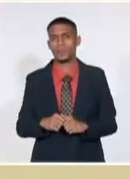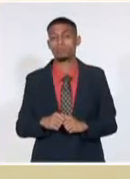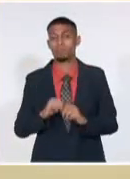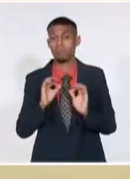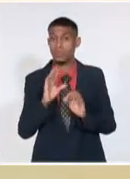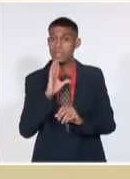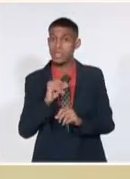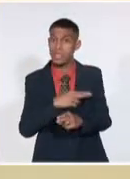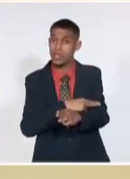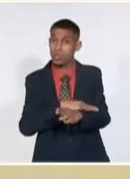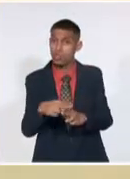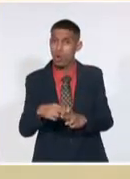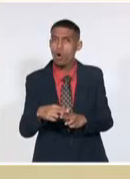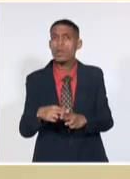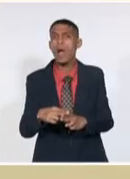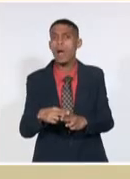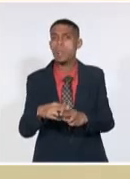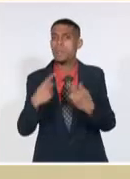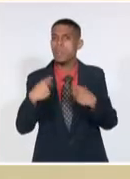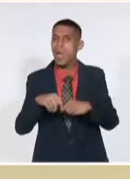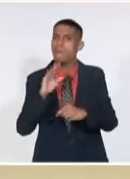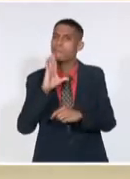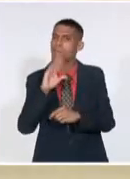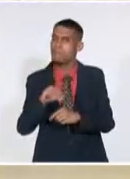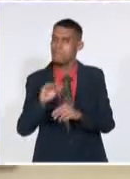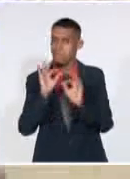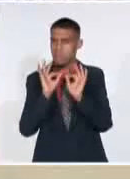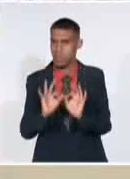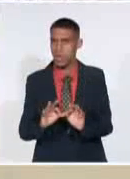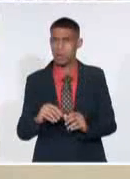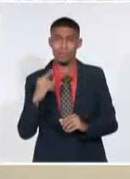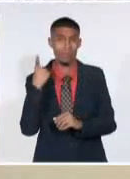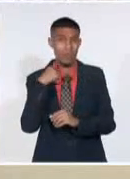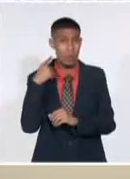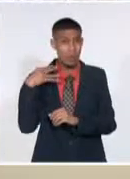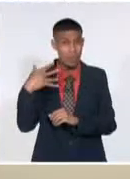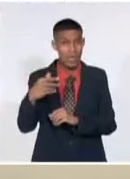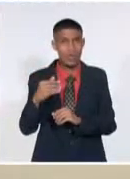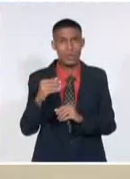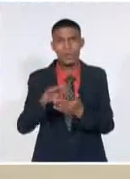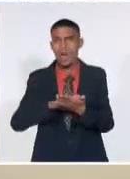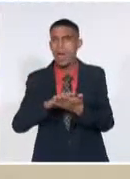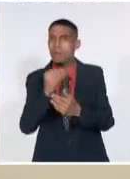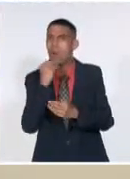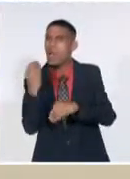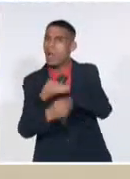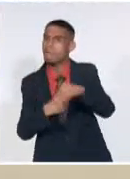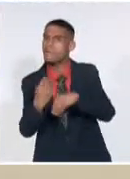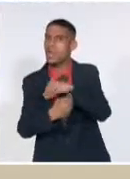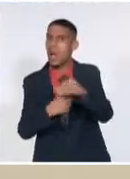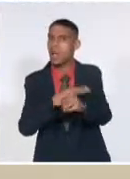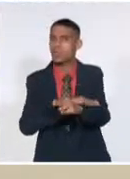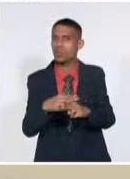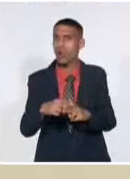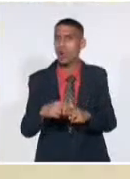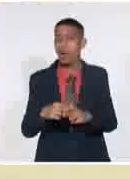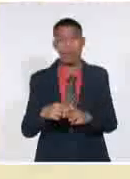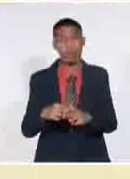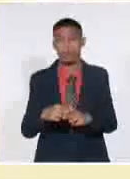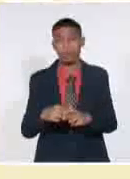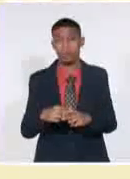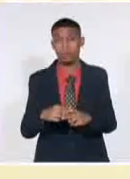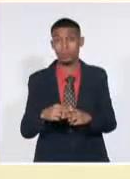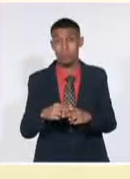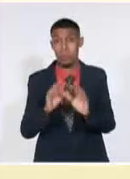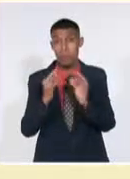se contara bien después del triunfo, cuando pasaran los años, que nadie viniera a hacer una caricatura de nuestra historia y que nada probaba más de un documento, que